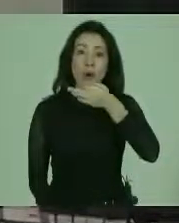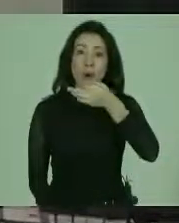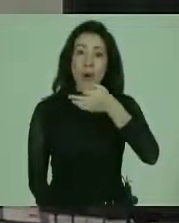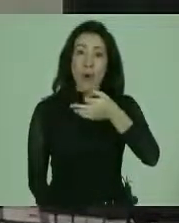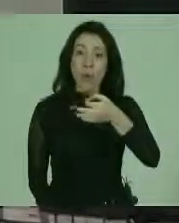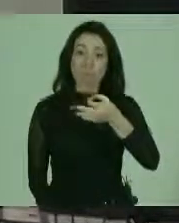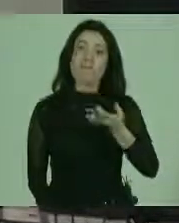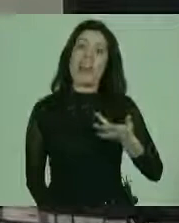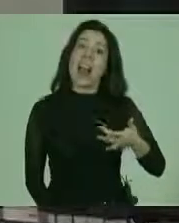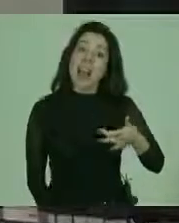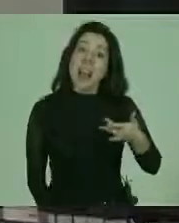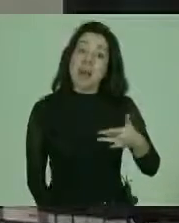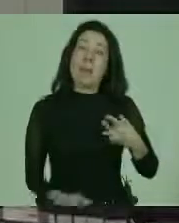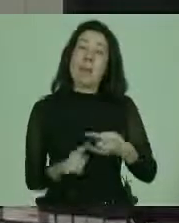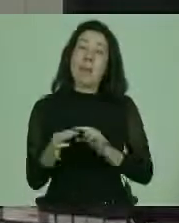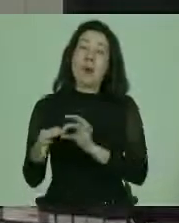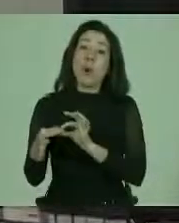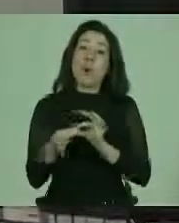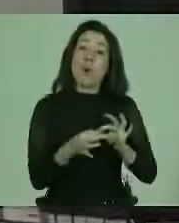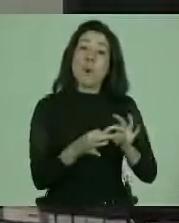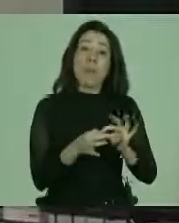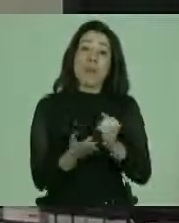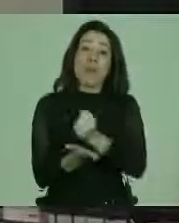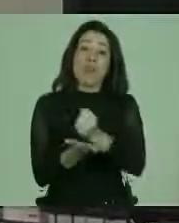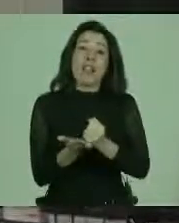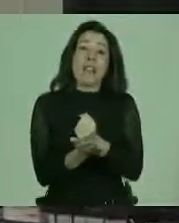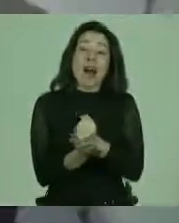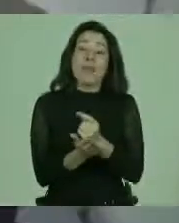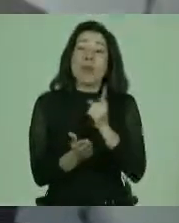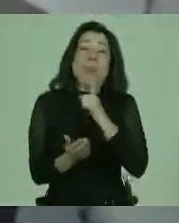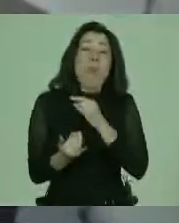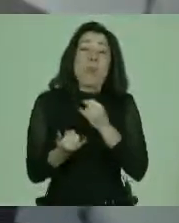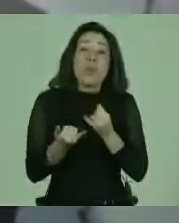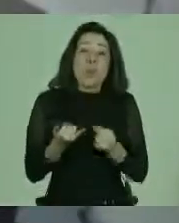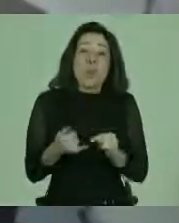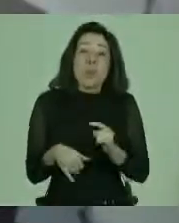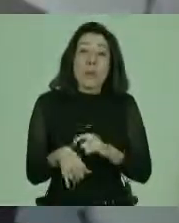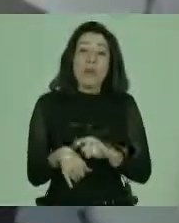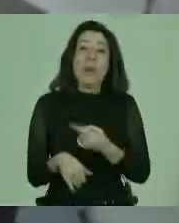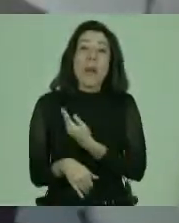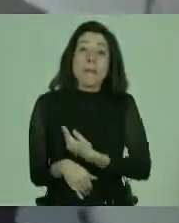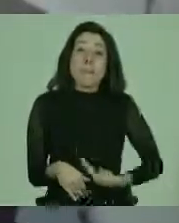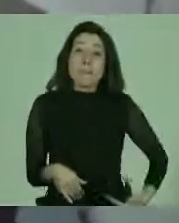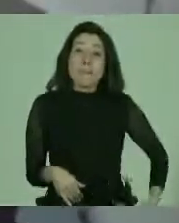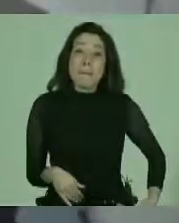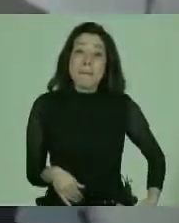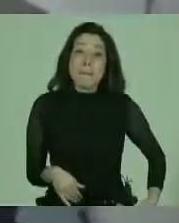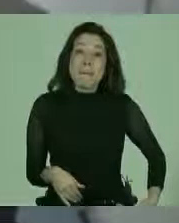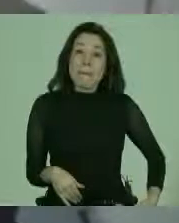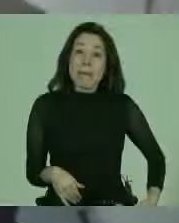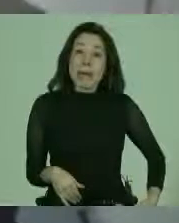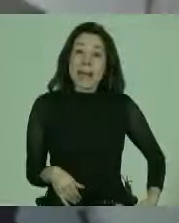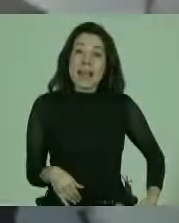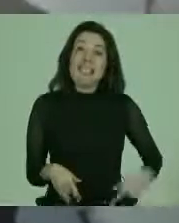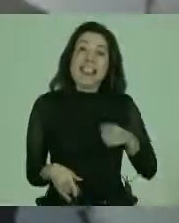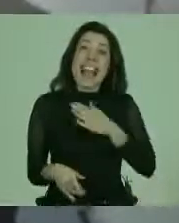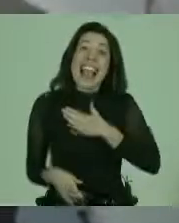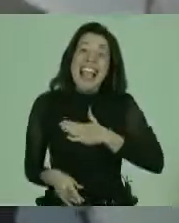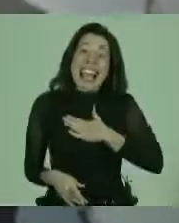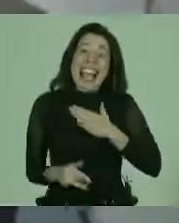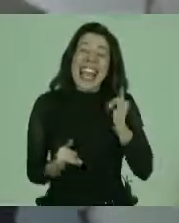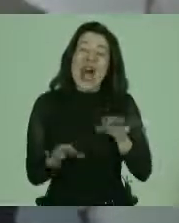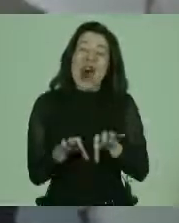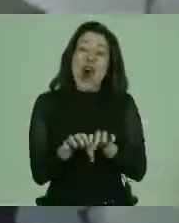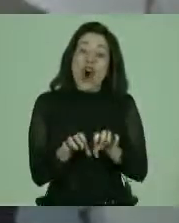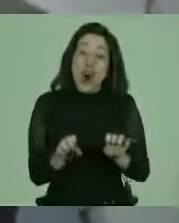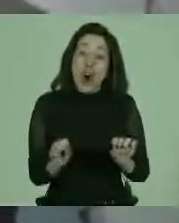que lamentablemente por razones de agenda de última hora nuestro presidente como dice él querido y se